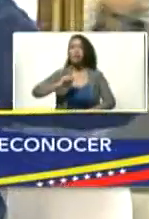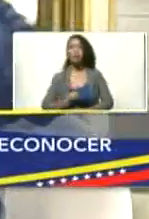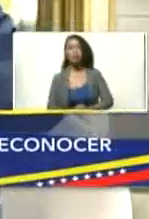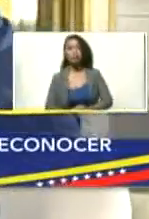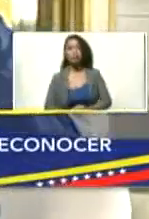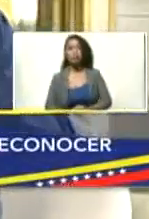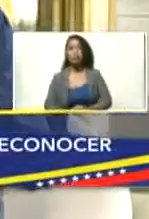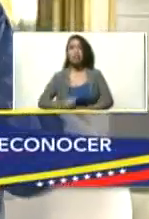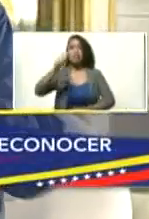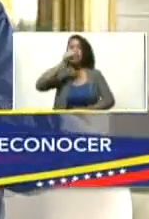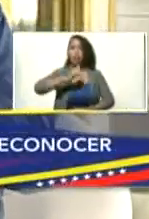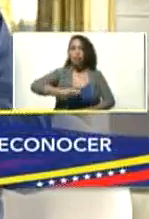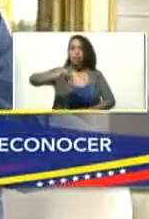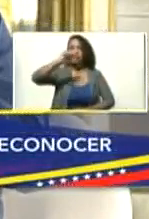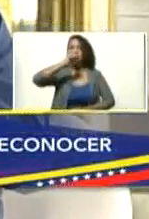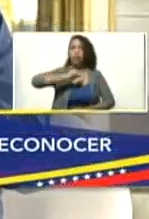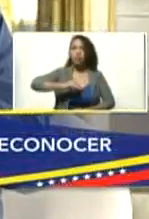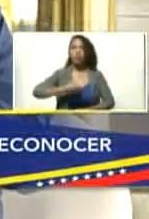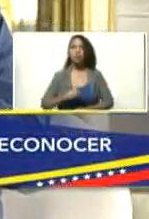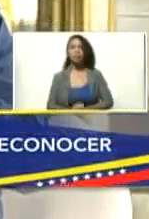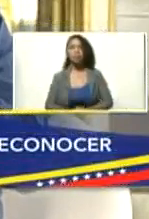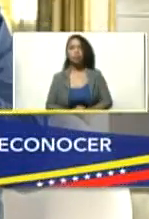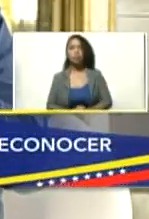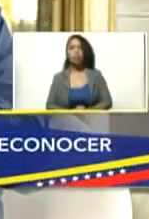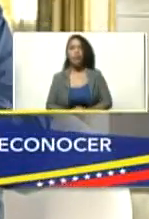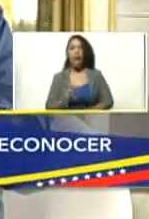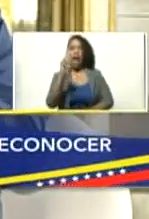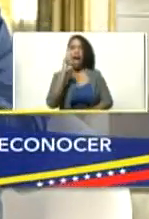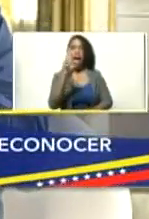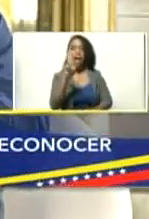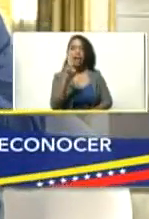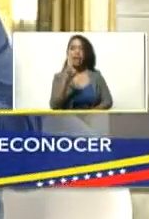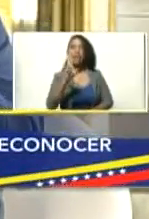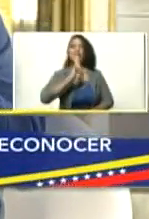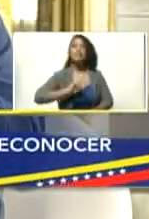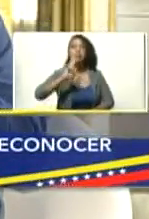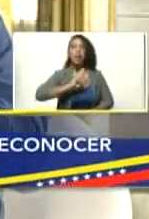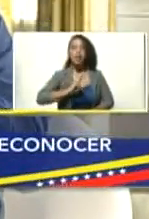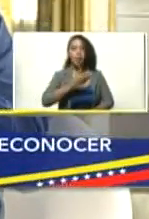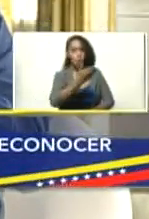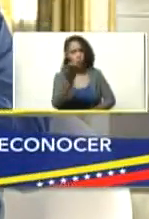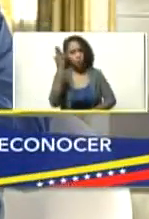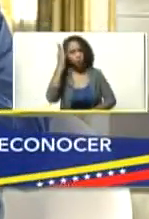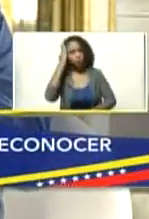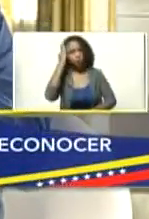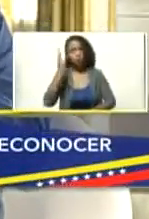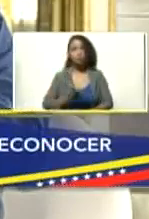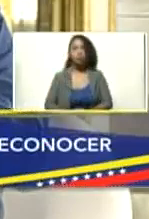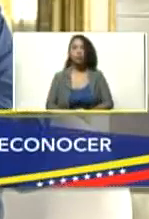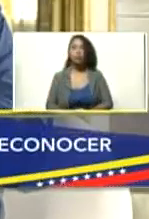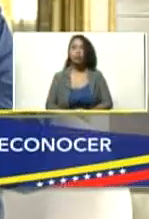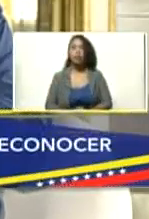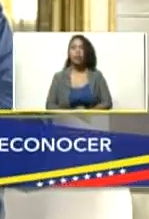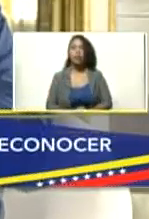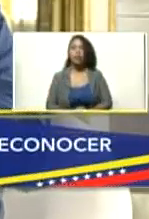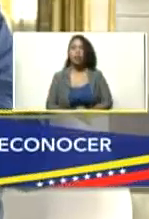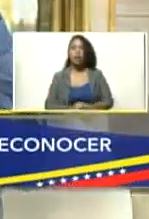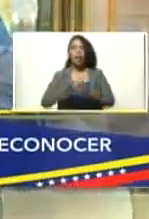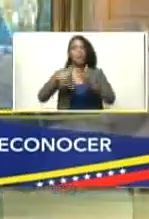de resistencia, la R de resistencia, ustedes saben. Luego de